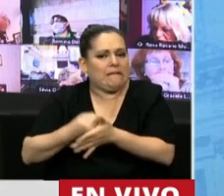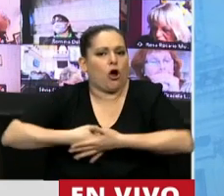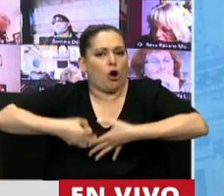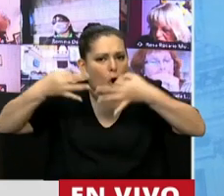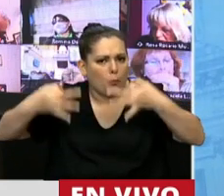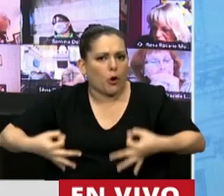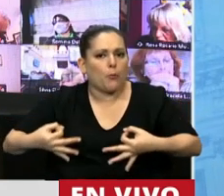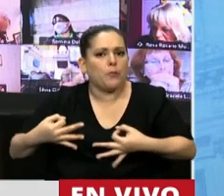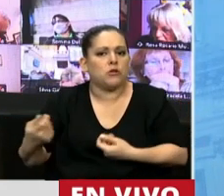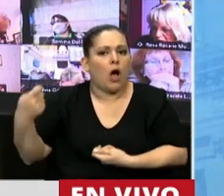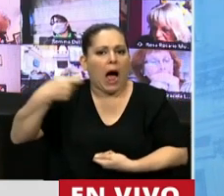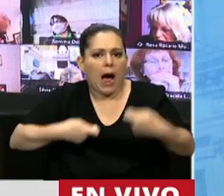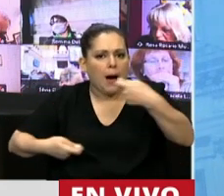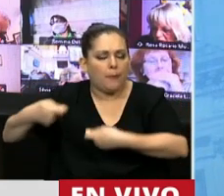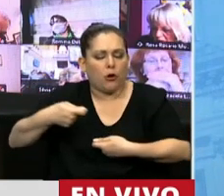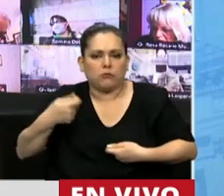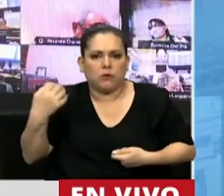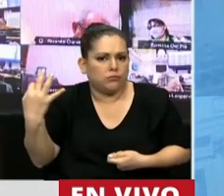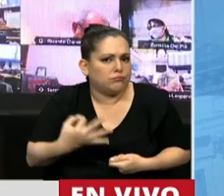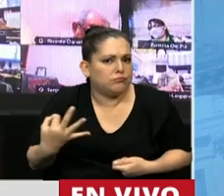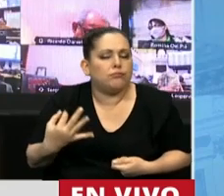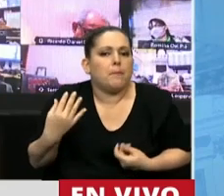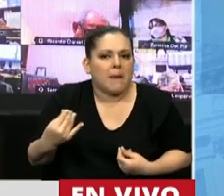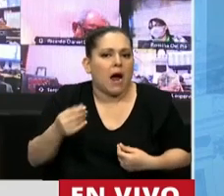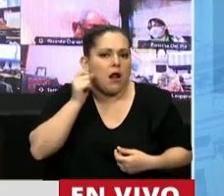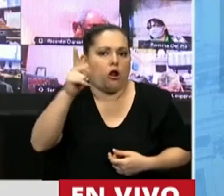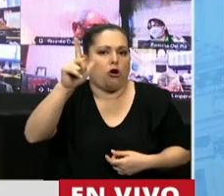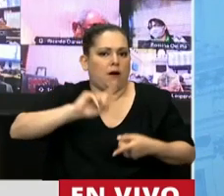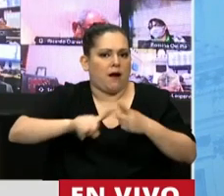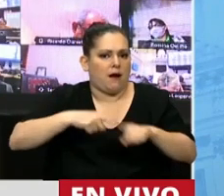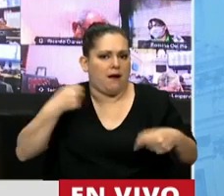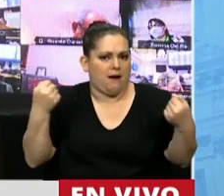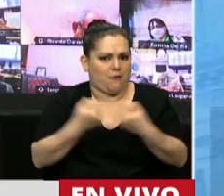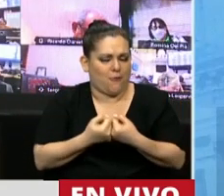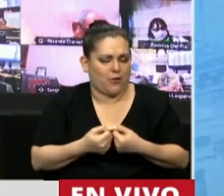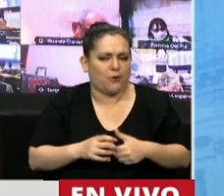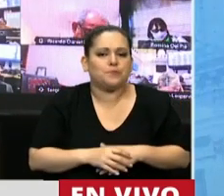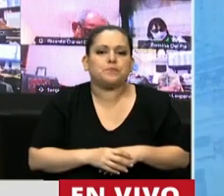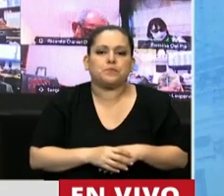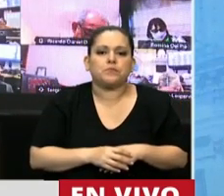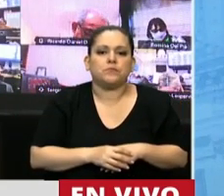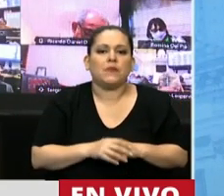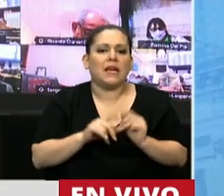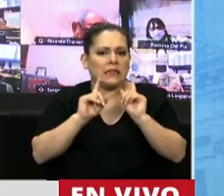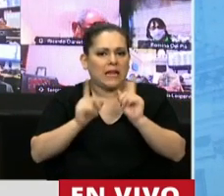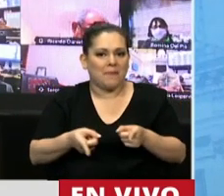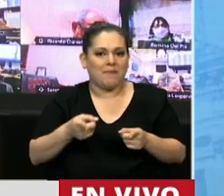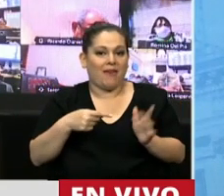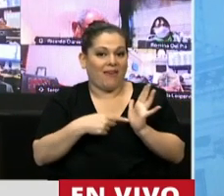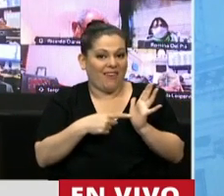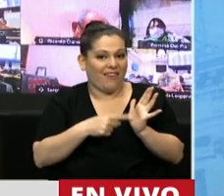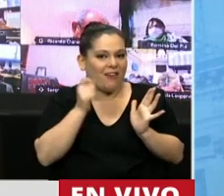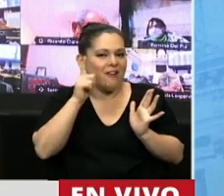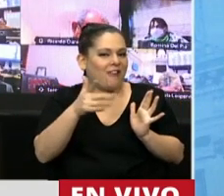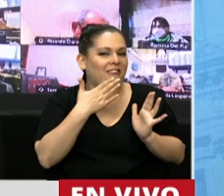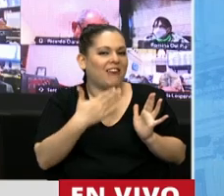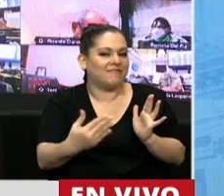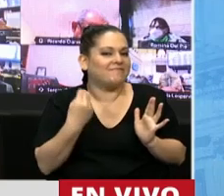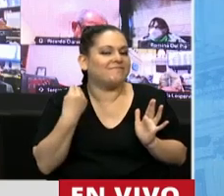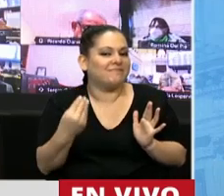aportes claves para la sanción de este convenio también es el fruto del acuerdo que hemos logrado en esta